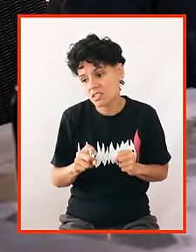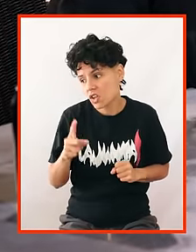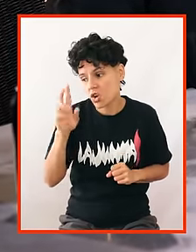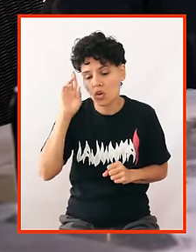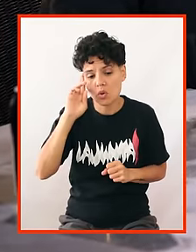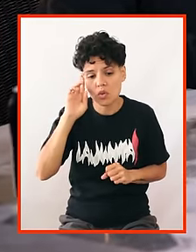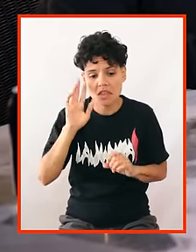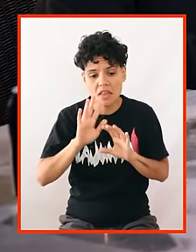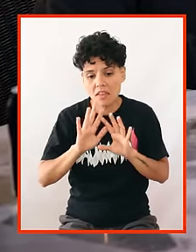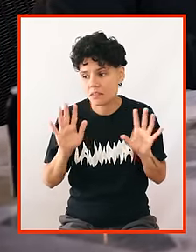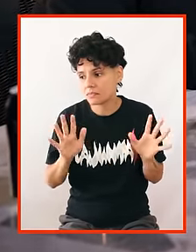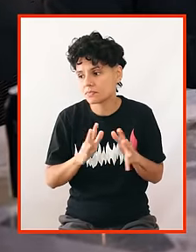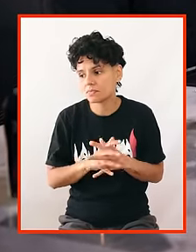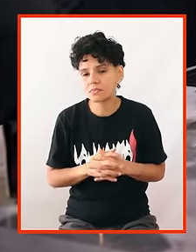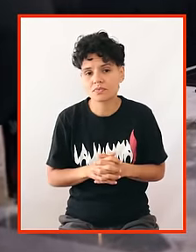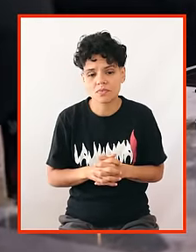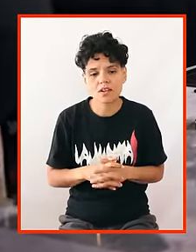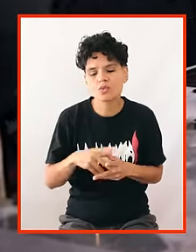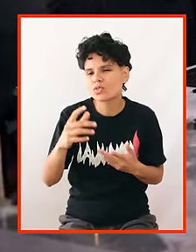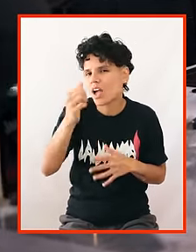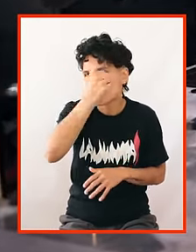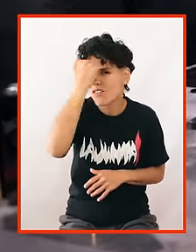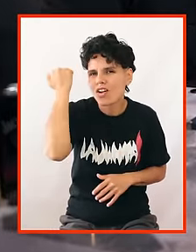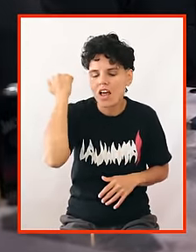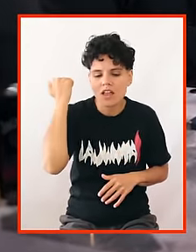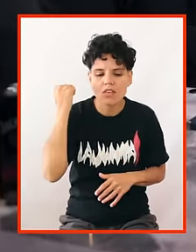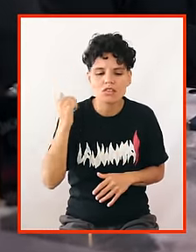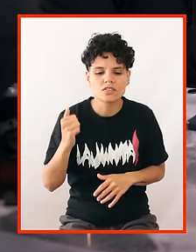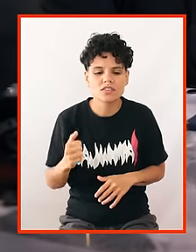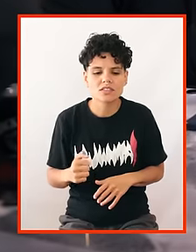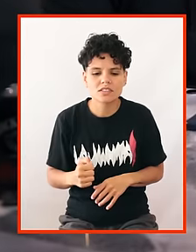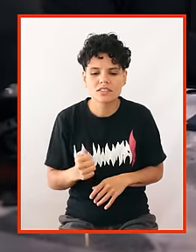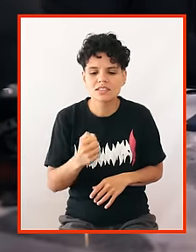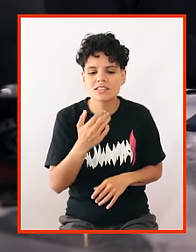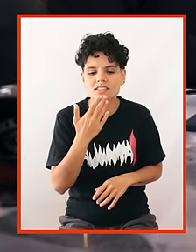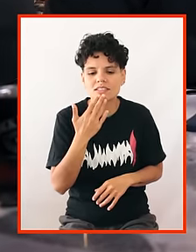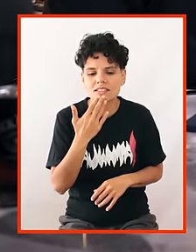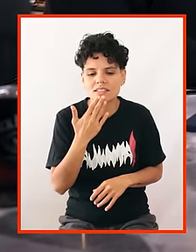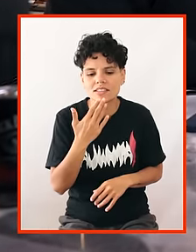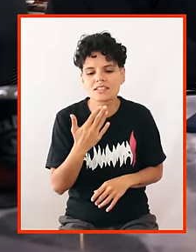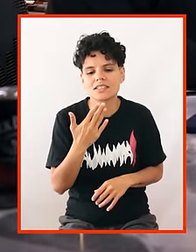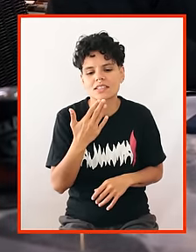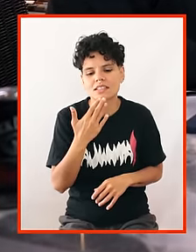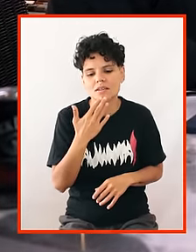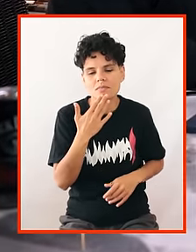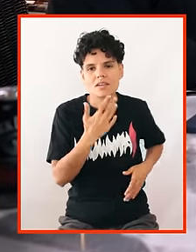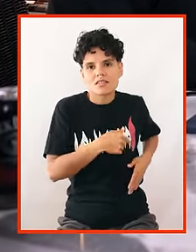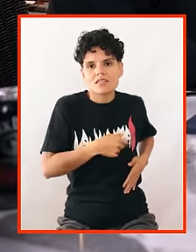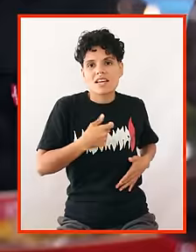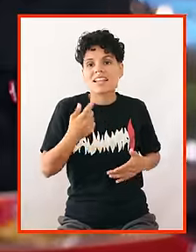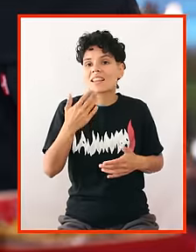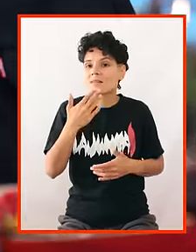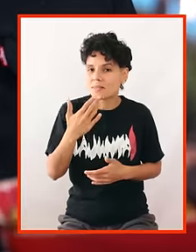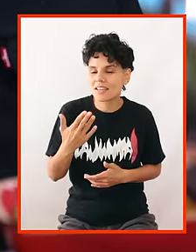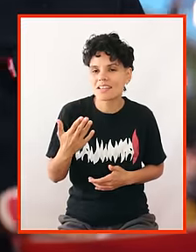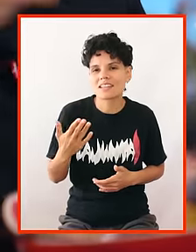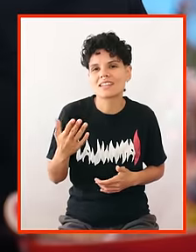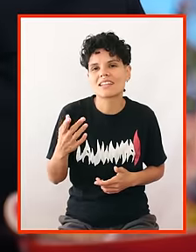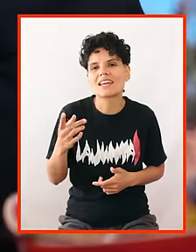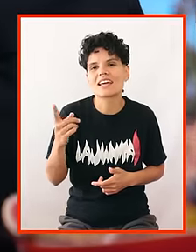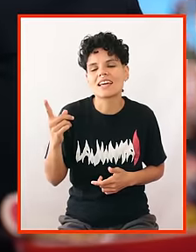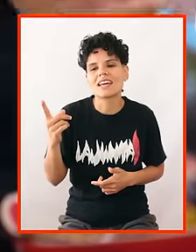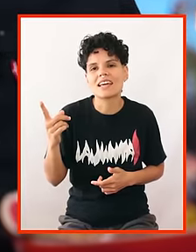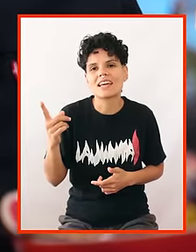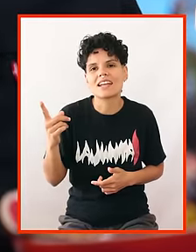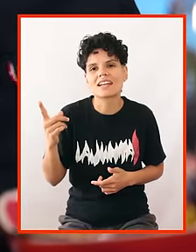quieres recordar? Claro. Probablemente. Había tocado enfrentar una pandilla. Lo tienes borrado. Una pandilla de 30 hueones con cuchillos. Sí. ¿Tú? Sí, en Talcahuano.